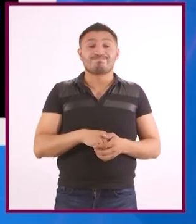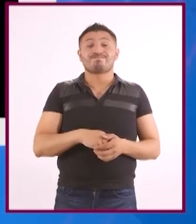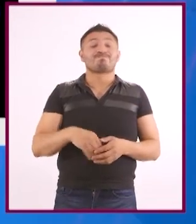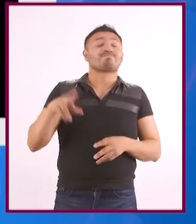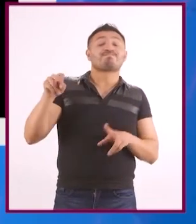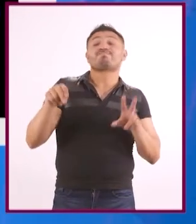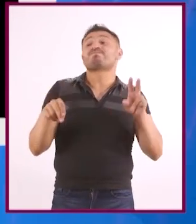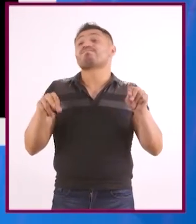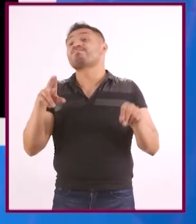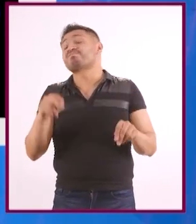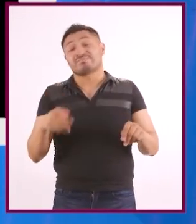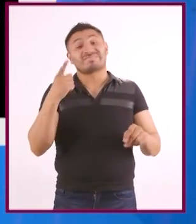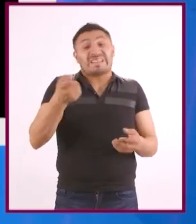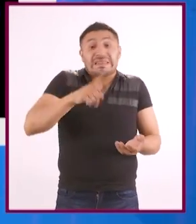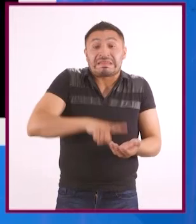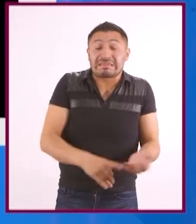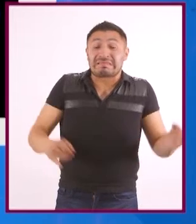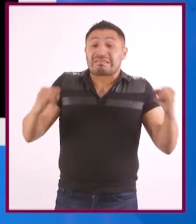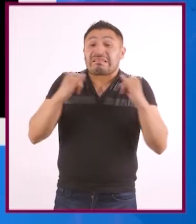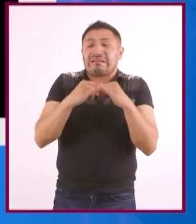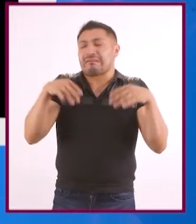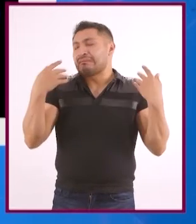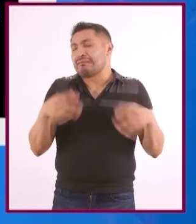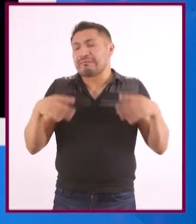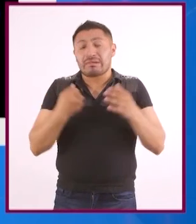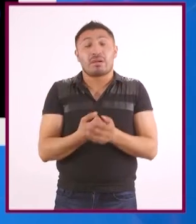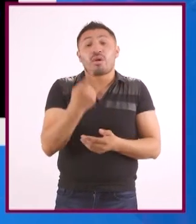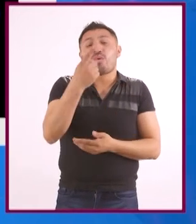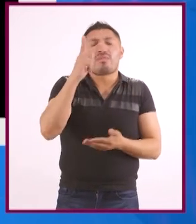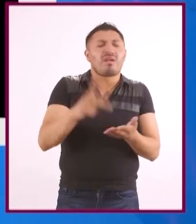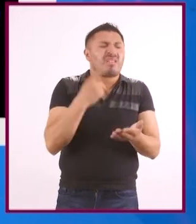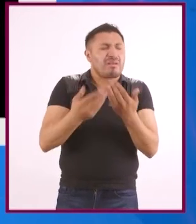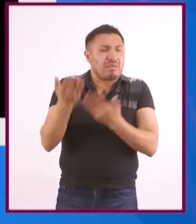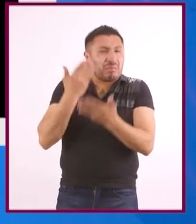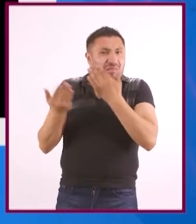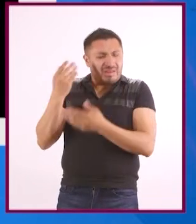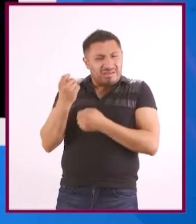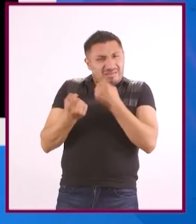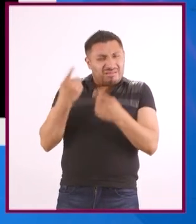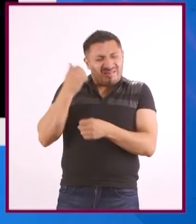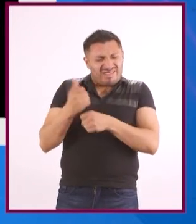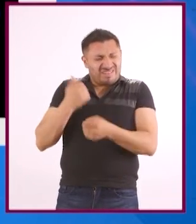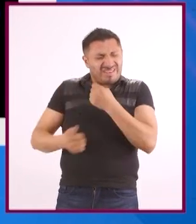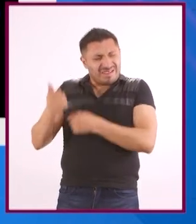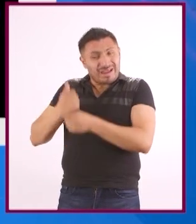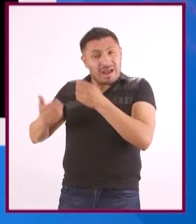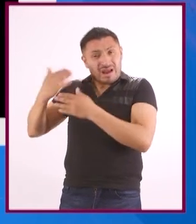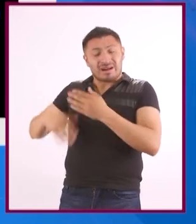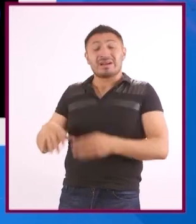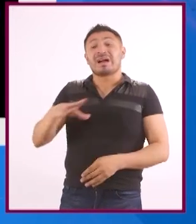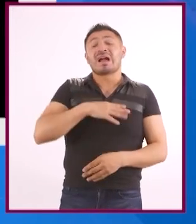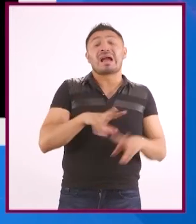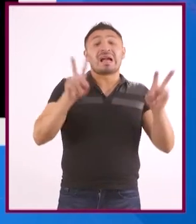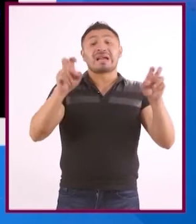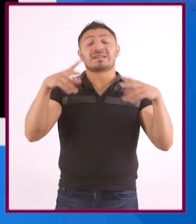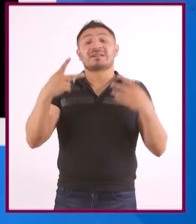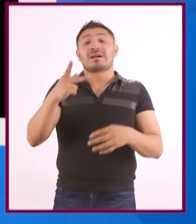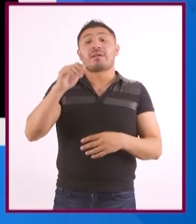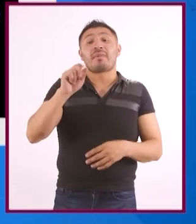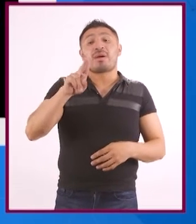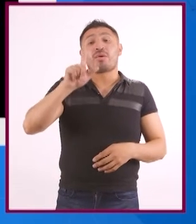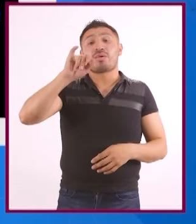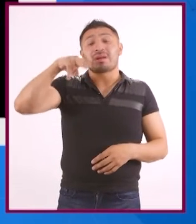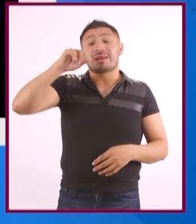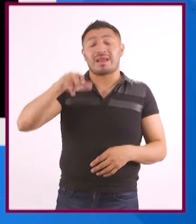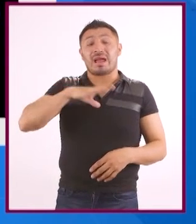de conciencia institucional. Hubo un caso muy sonado hace unos años de una niña, Paulina, que